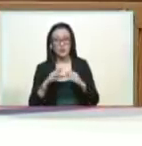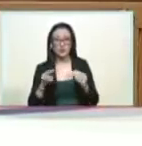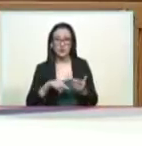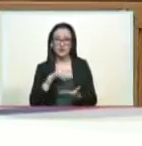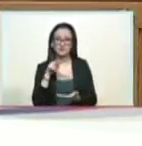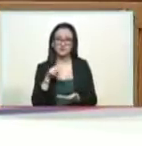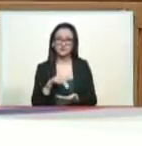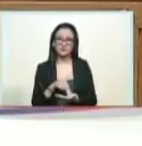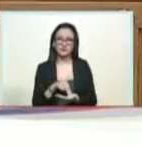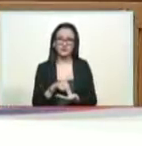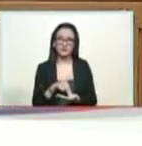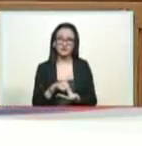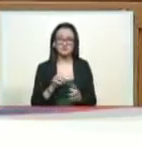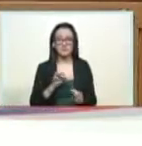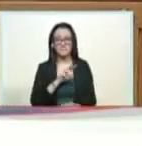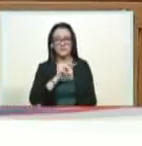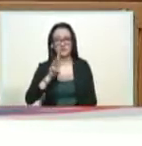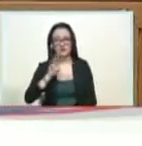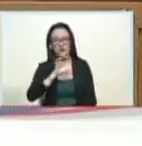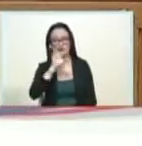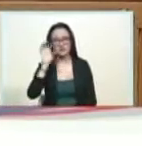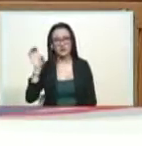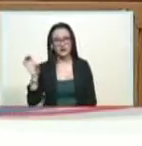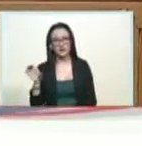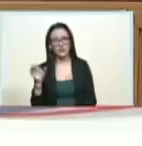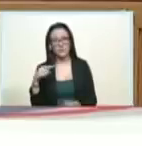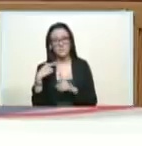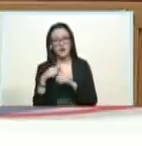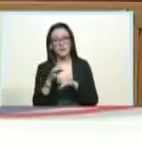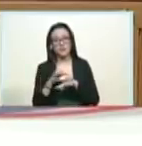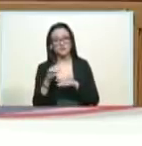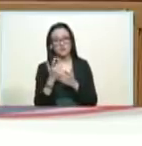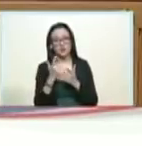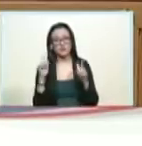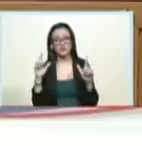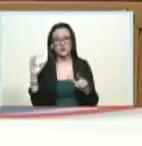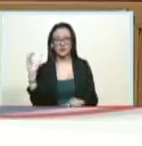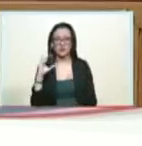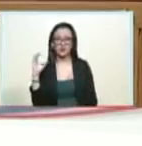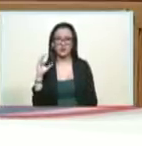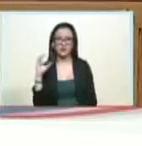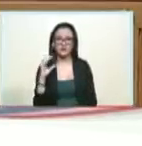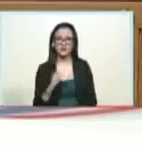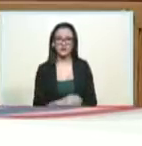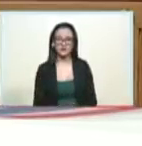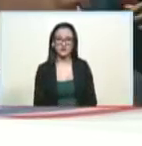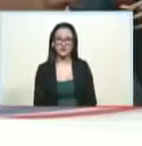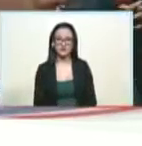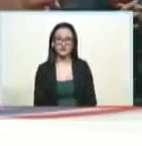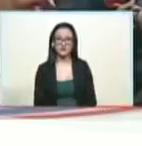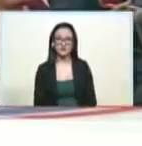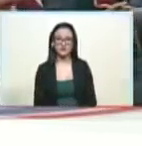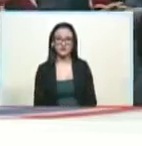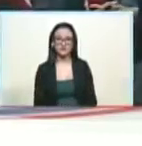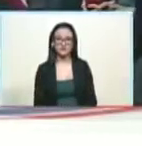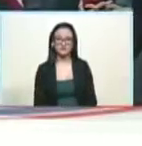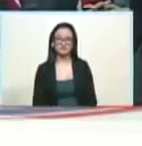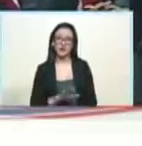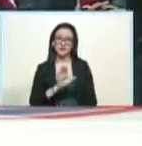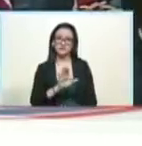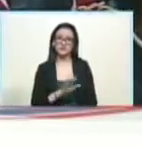territorio nacional de los 23 estados, más el municipio Libertador de Caracas. Y así